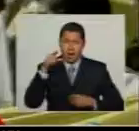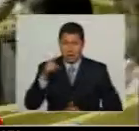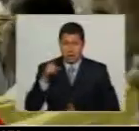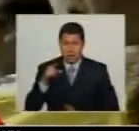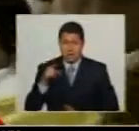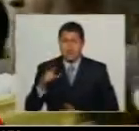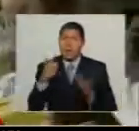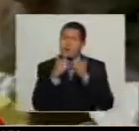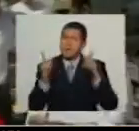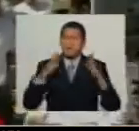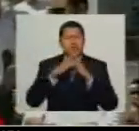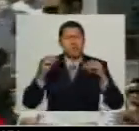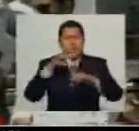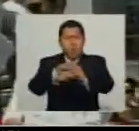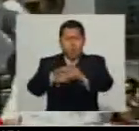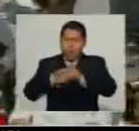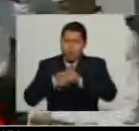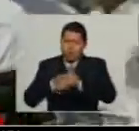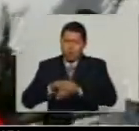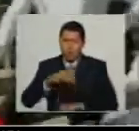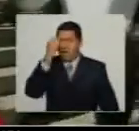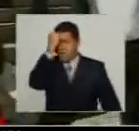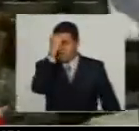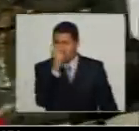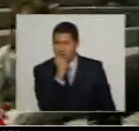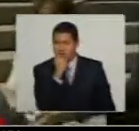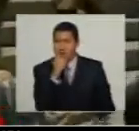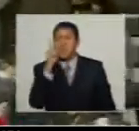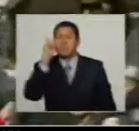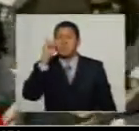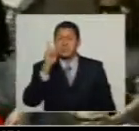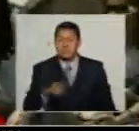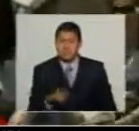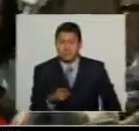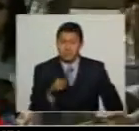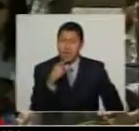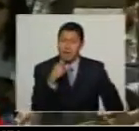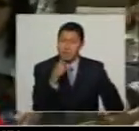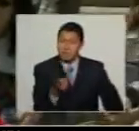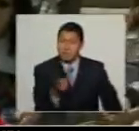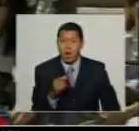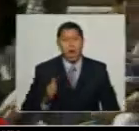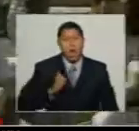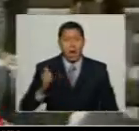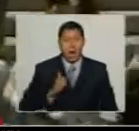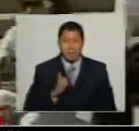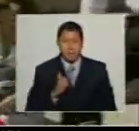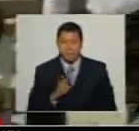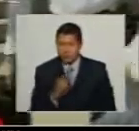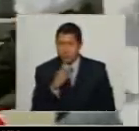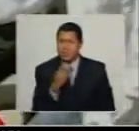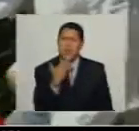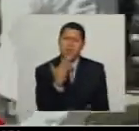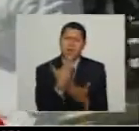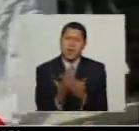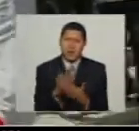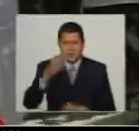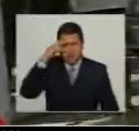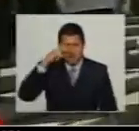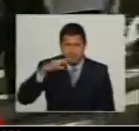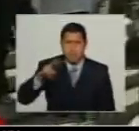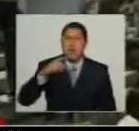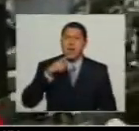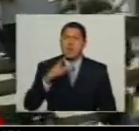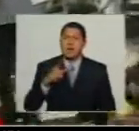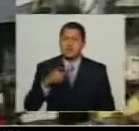la liberación de todos los secuestrados por las FARC. En el acto también, Glenda, es interesante, aprovecharon para expresar su agradecimiento a México, que